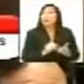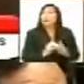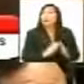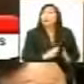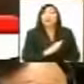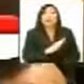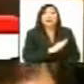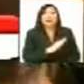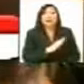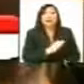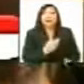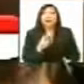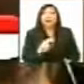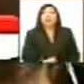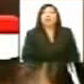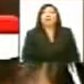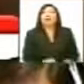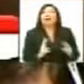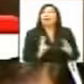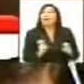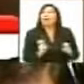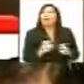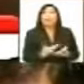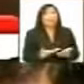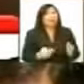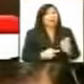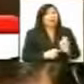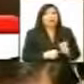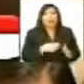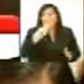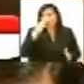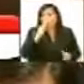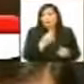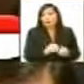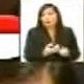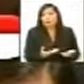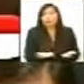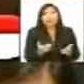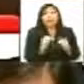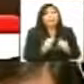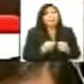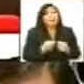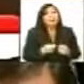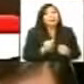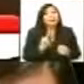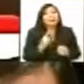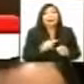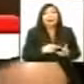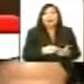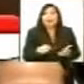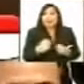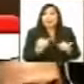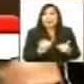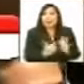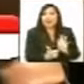transparencia, fiscalización y anticorrupción, el tema no hubiera salido en México porque había muchas resistencias para sacar